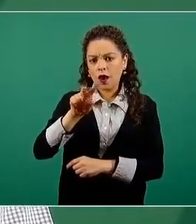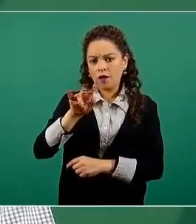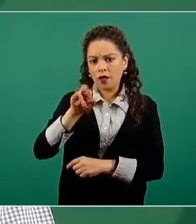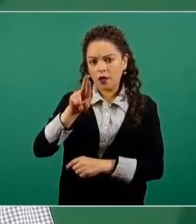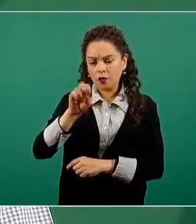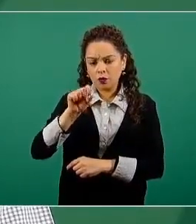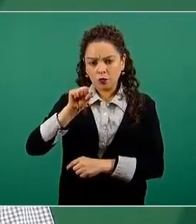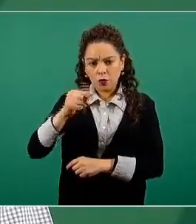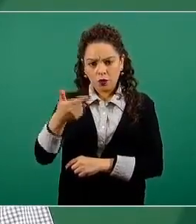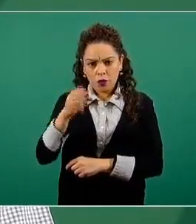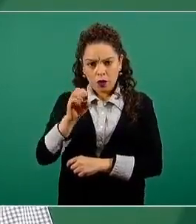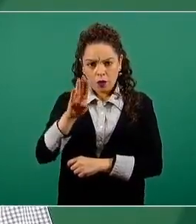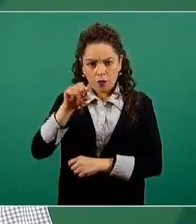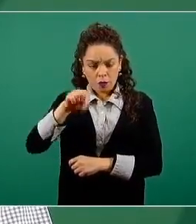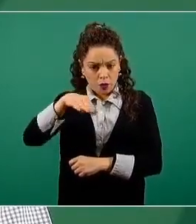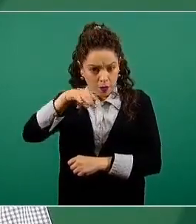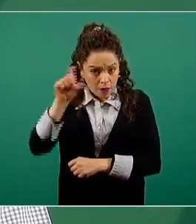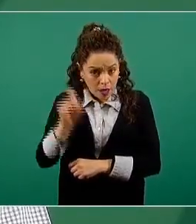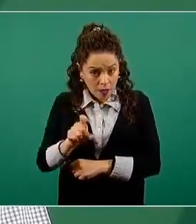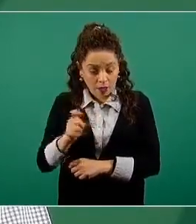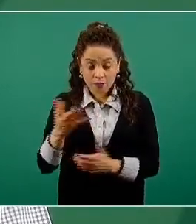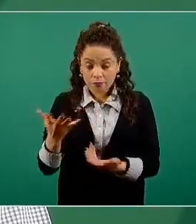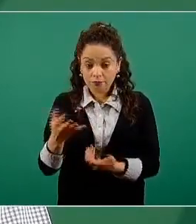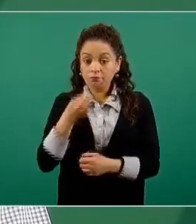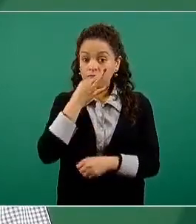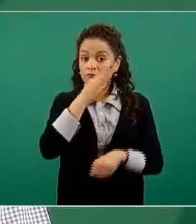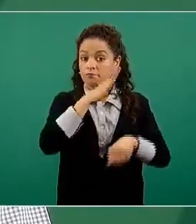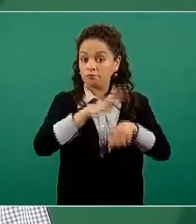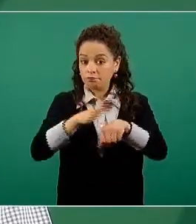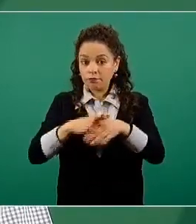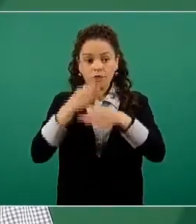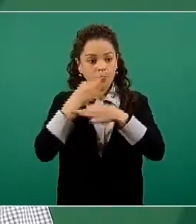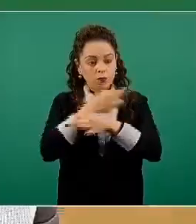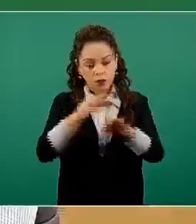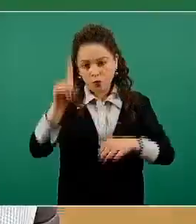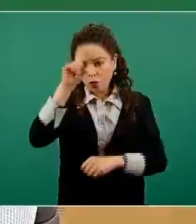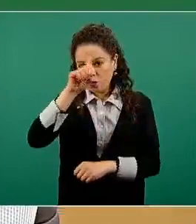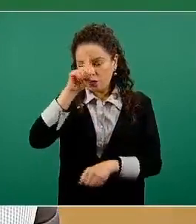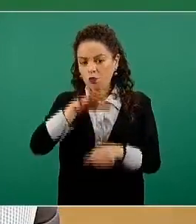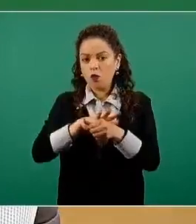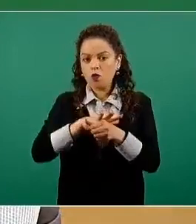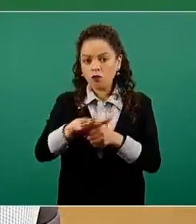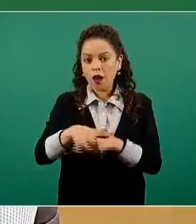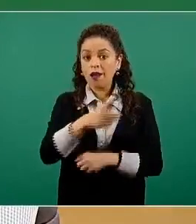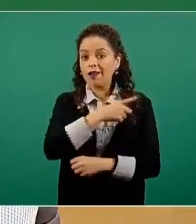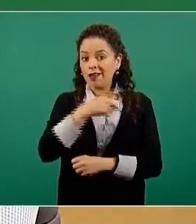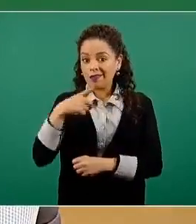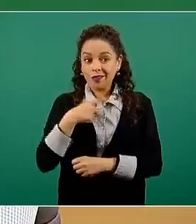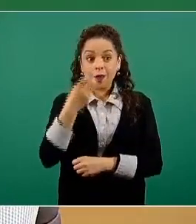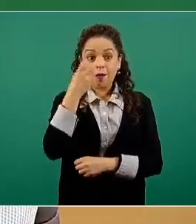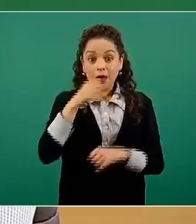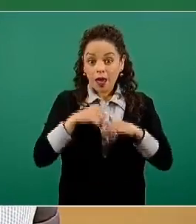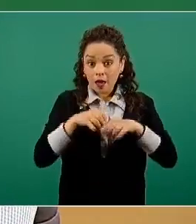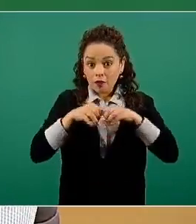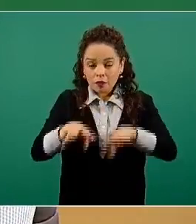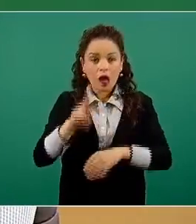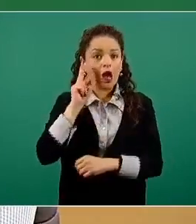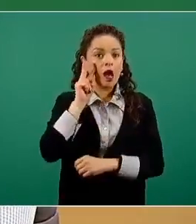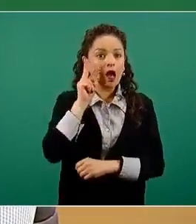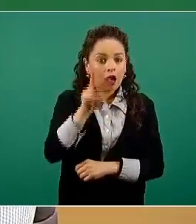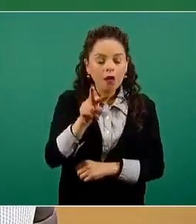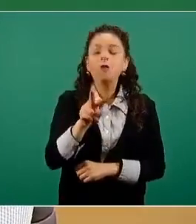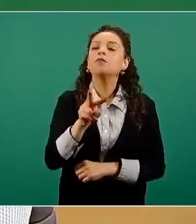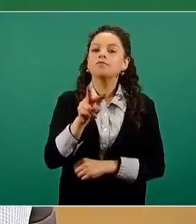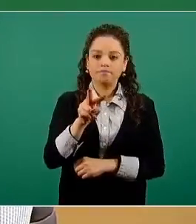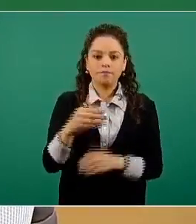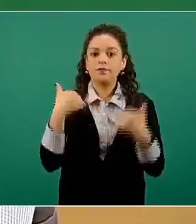coronavirus.gov.mx, y el llamado, la invitación y la recomendación es a aplicarlos, a pegarse a ellos, ¿no?, a seguirlos,